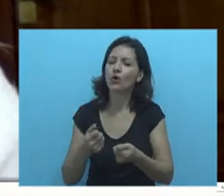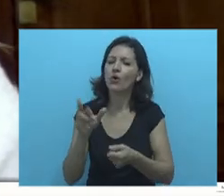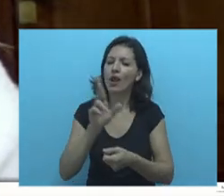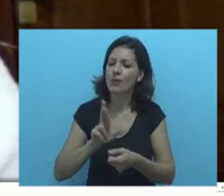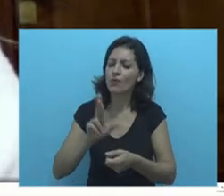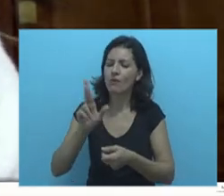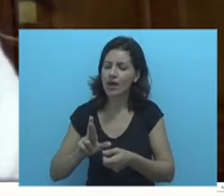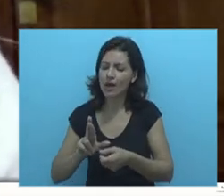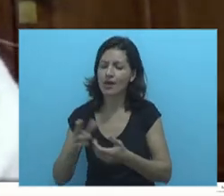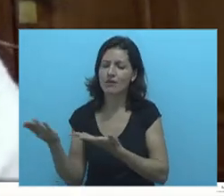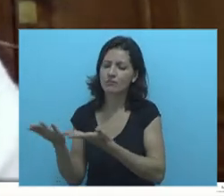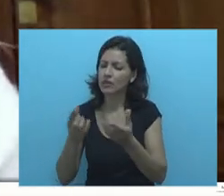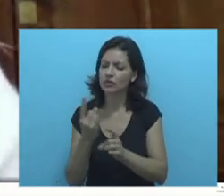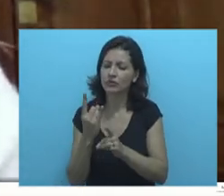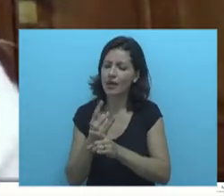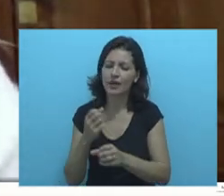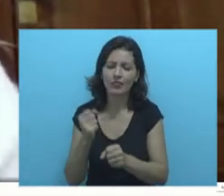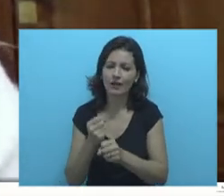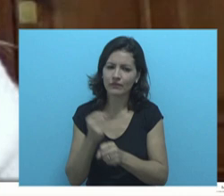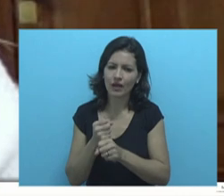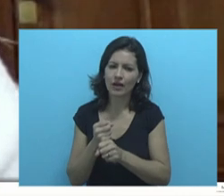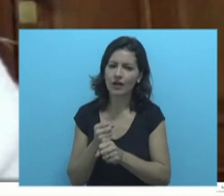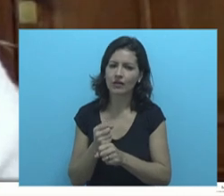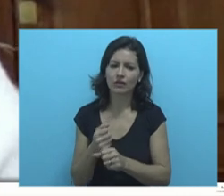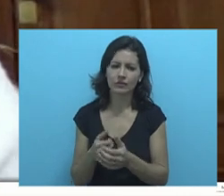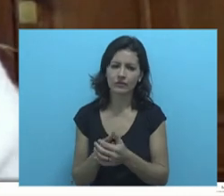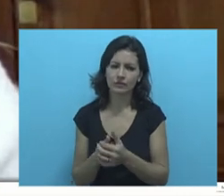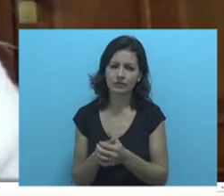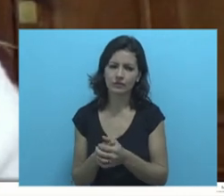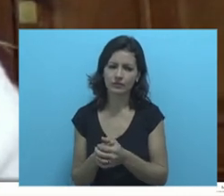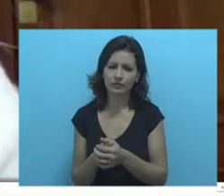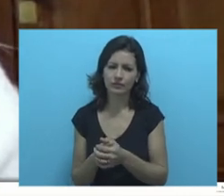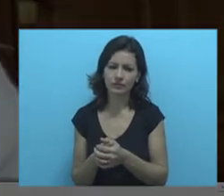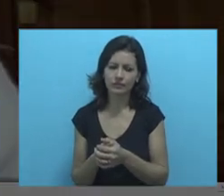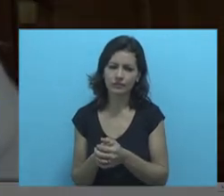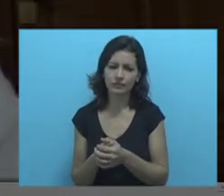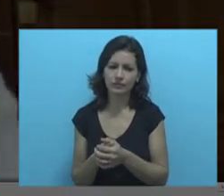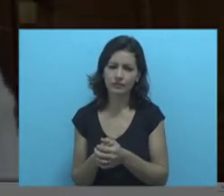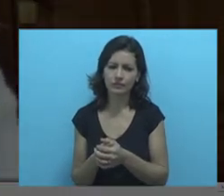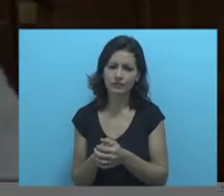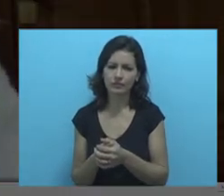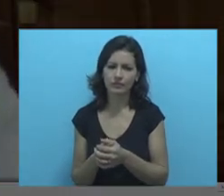que invitó a ocupar lugares de poder, lugares de decisión, lugares de responsabilidad,